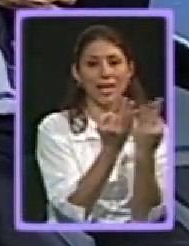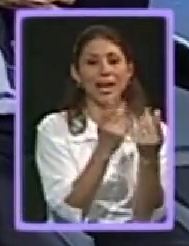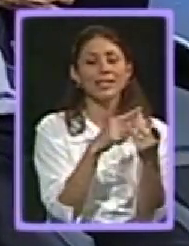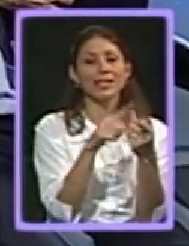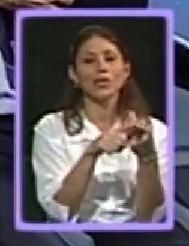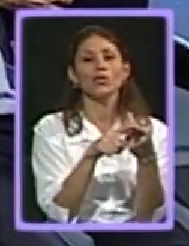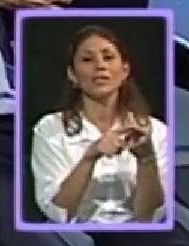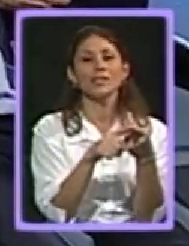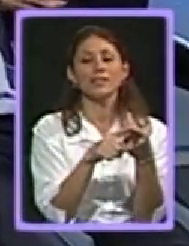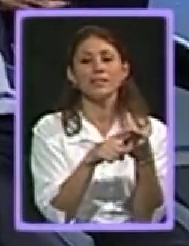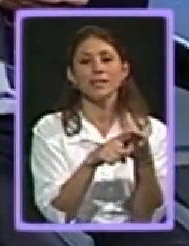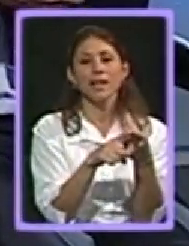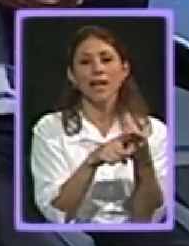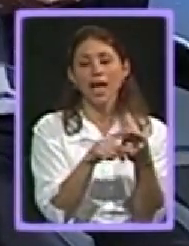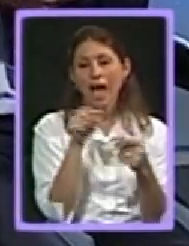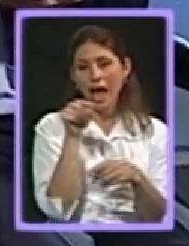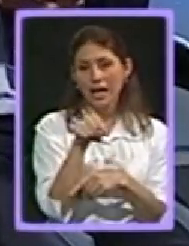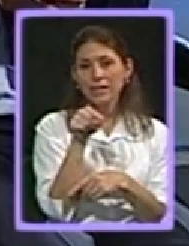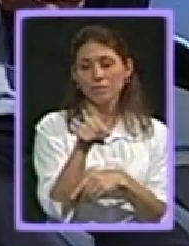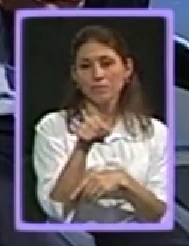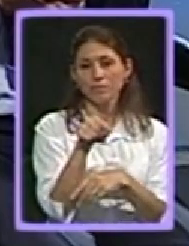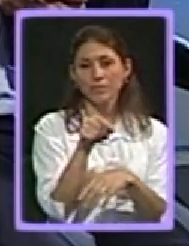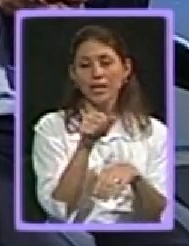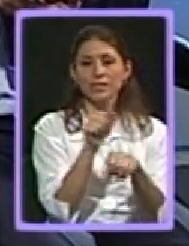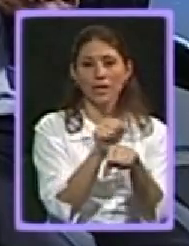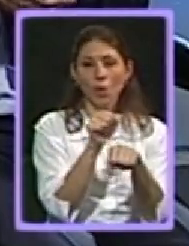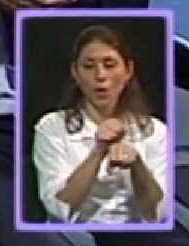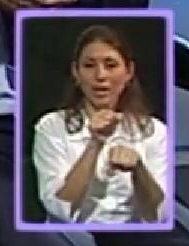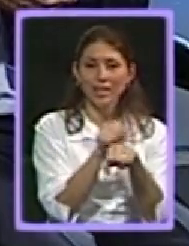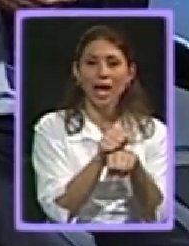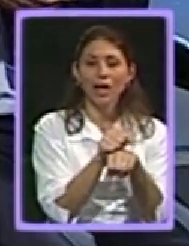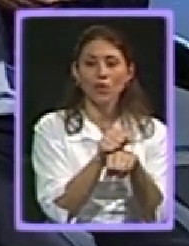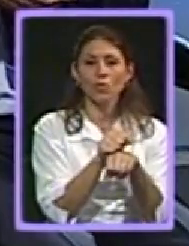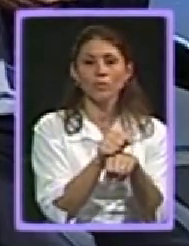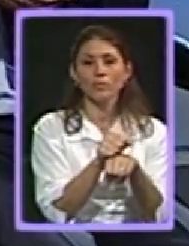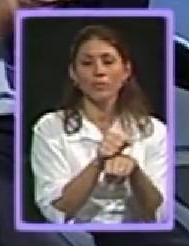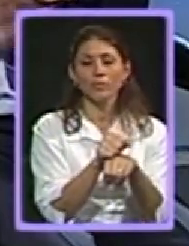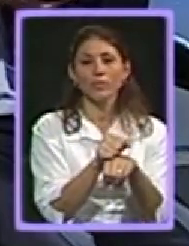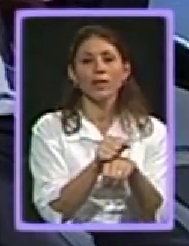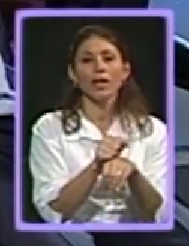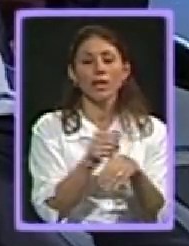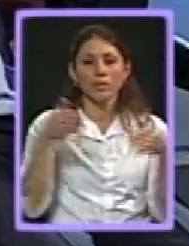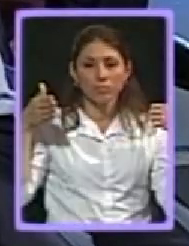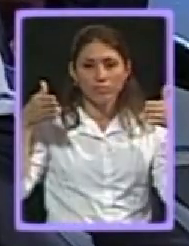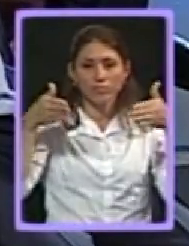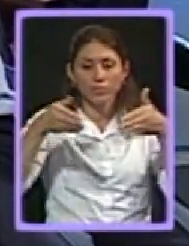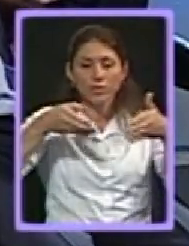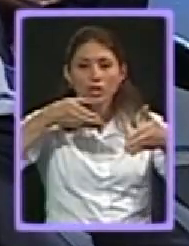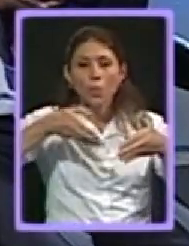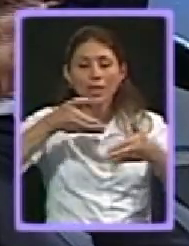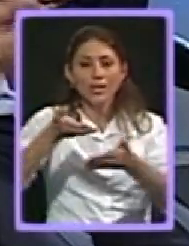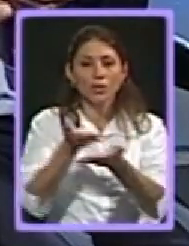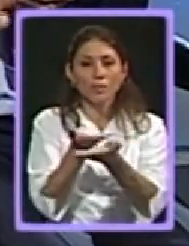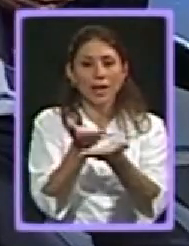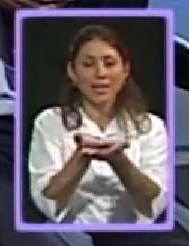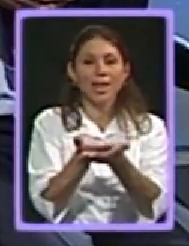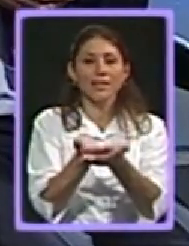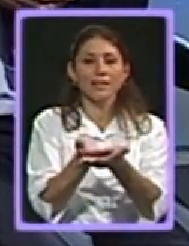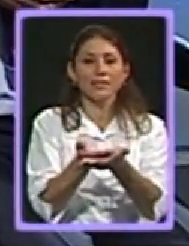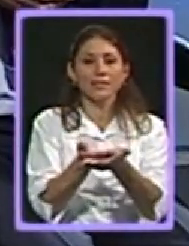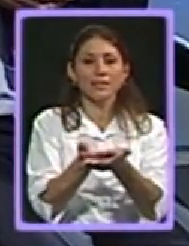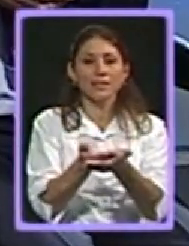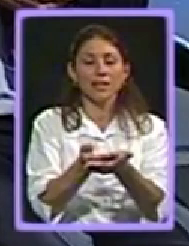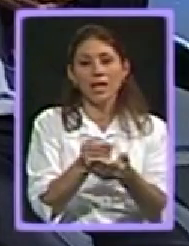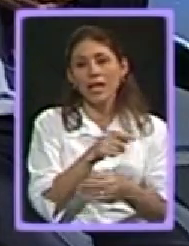pues se concretaron en la línea de las recomendaciones planteadas mediante ley. Estas